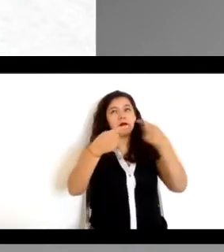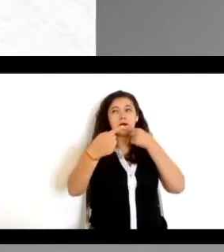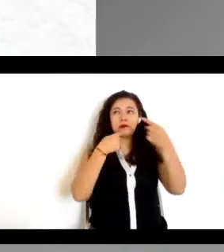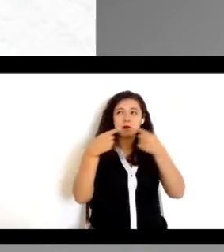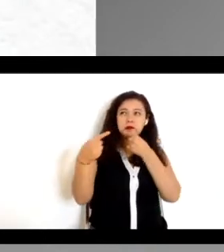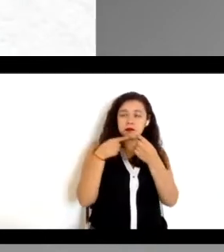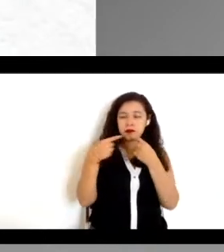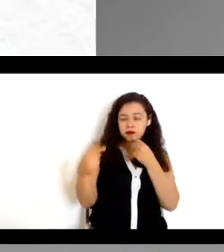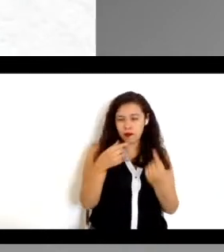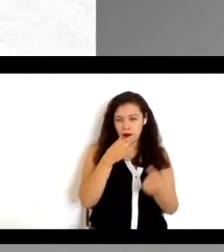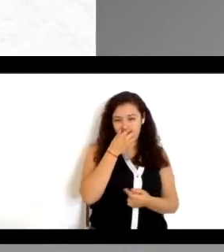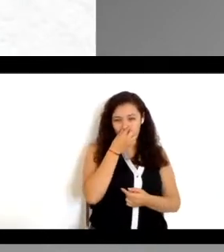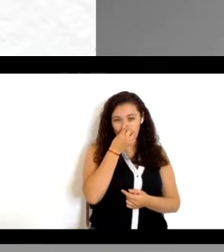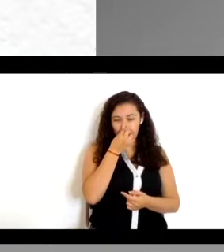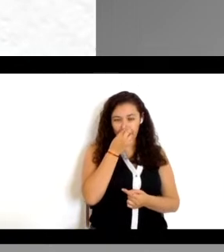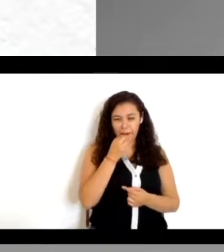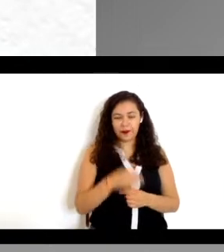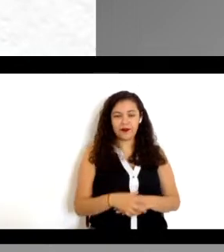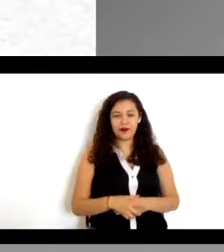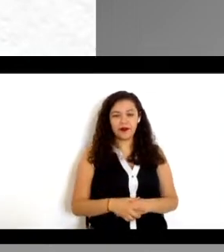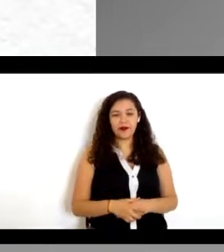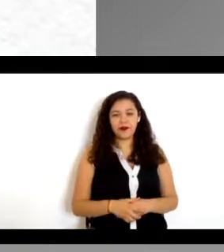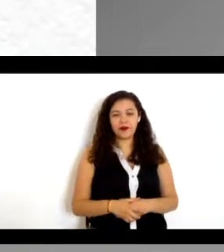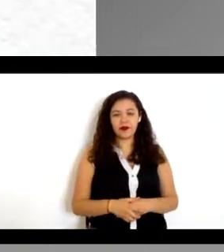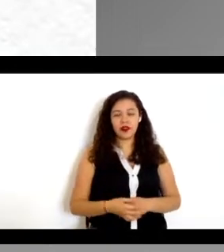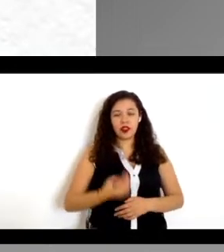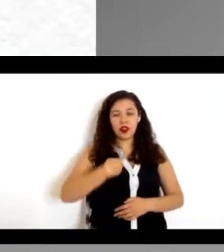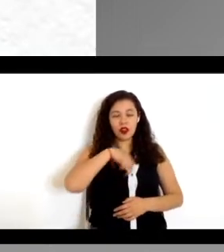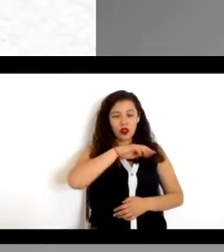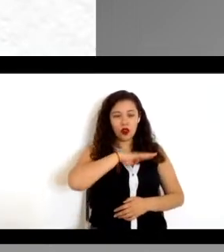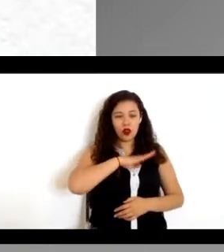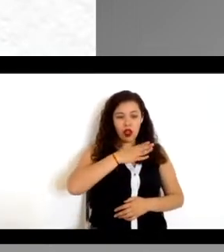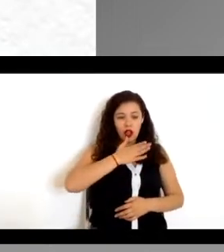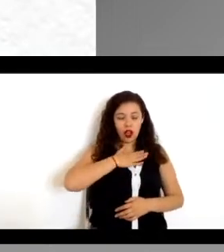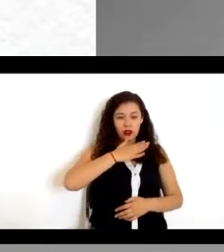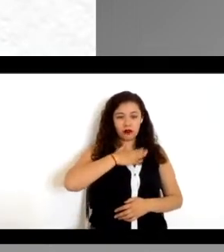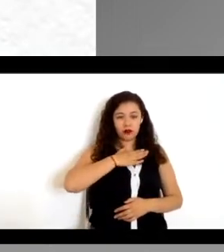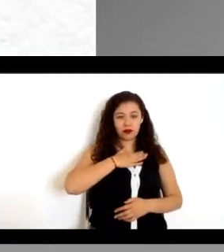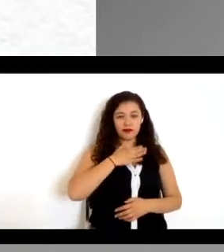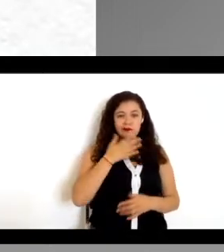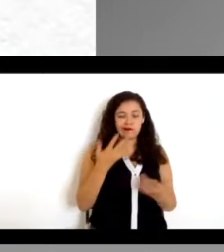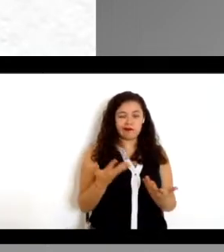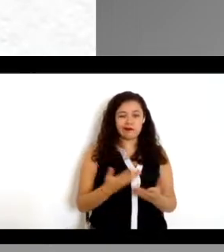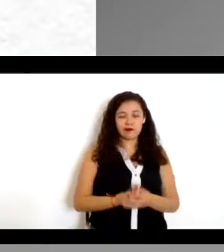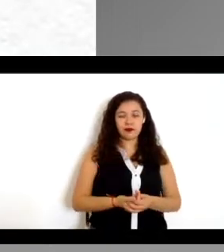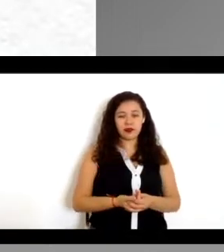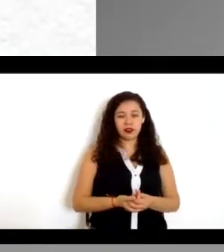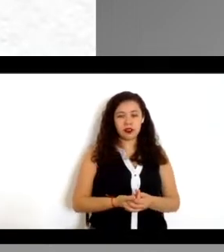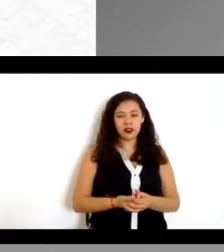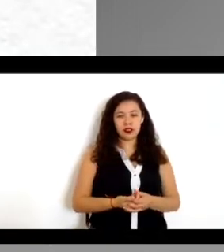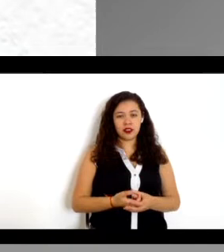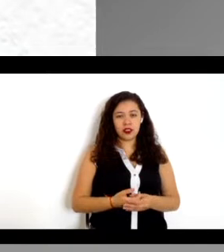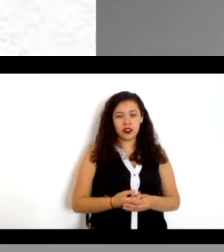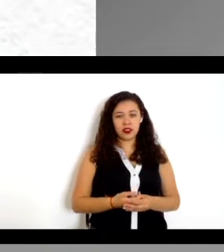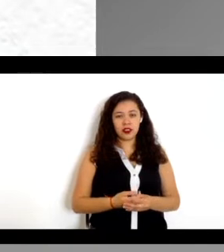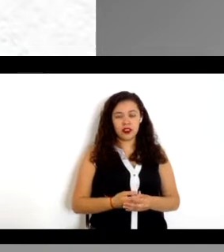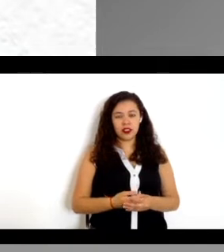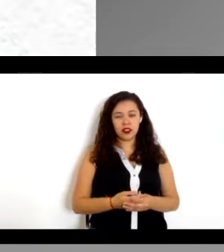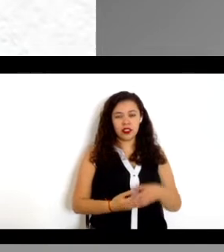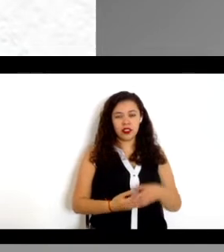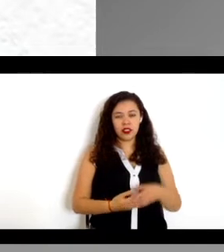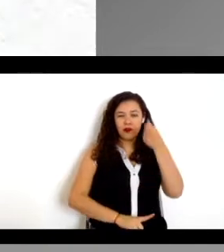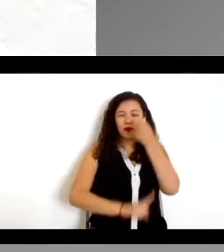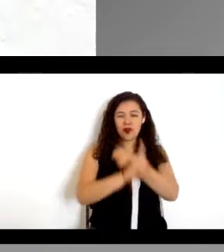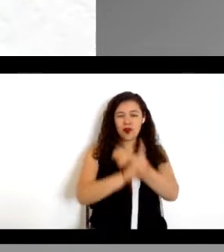que desde nuestro punto de vista, es más el problema más fuerte y más